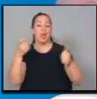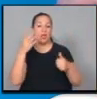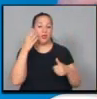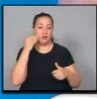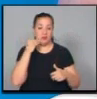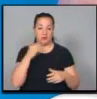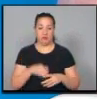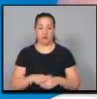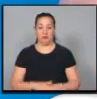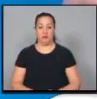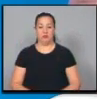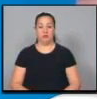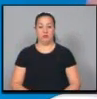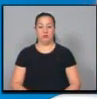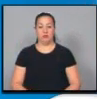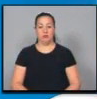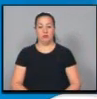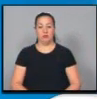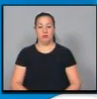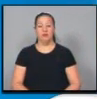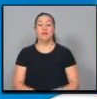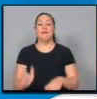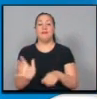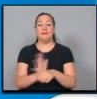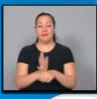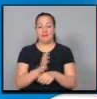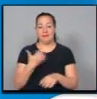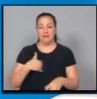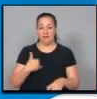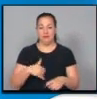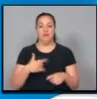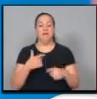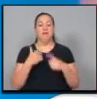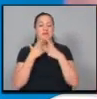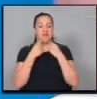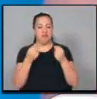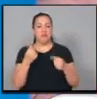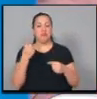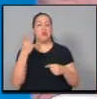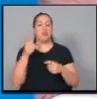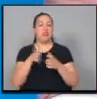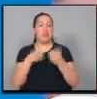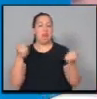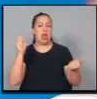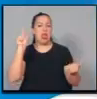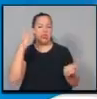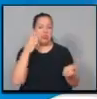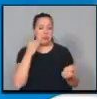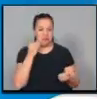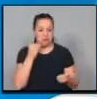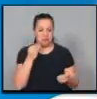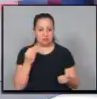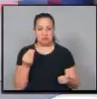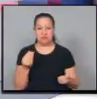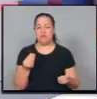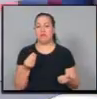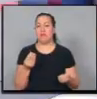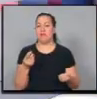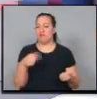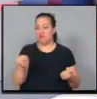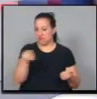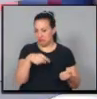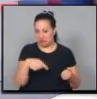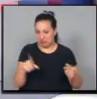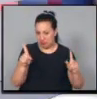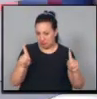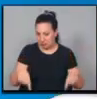entonces vamos con este título. Actriz argentina cuestionada por un diario inglés. Ah, bueno. No tienen ni idea. No, y no, cuando